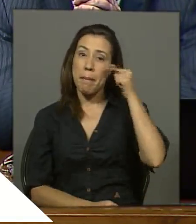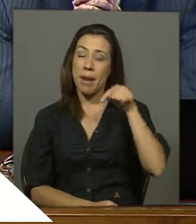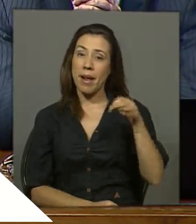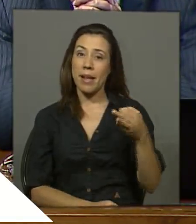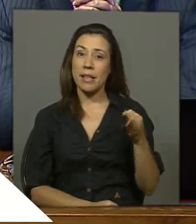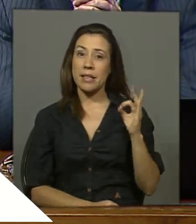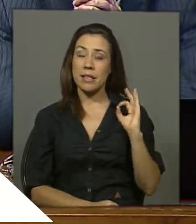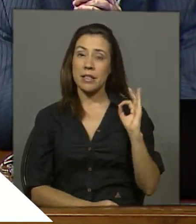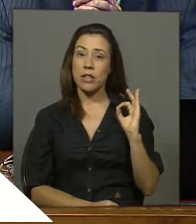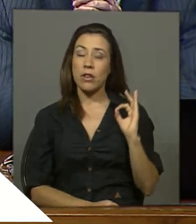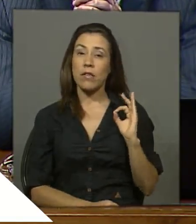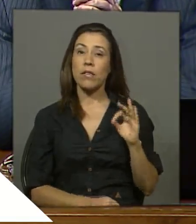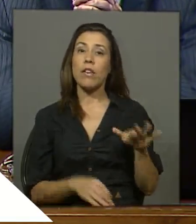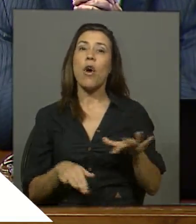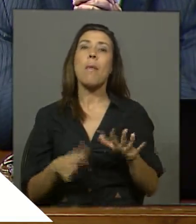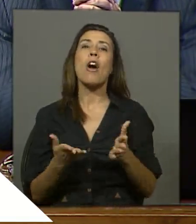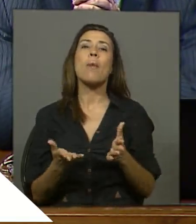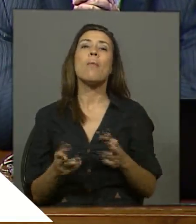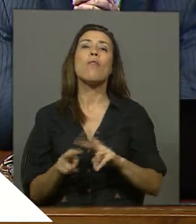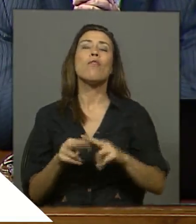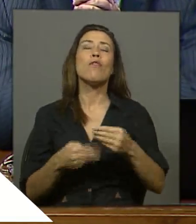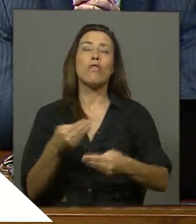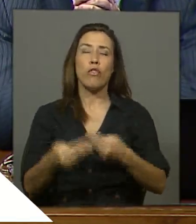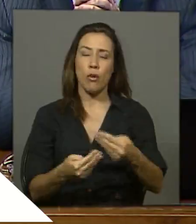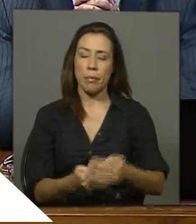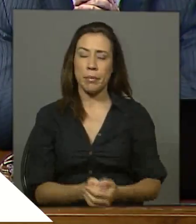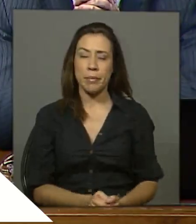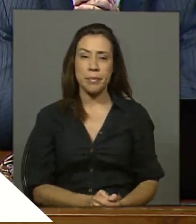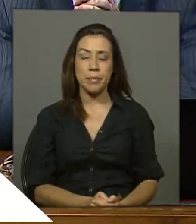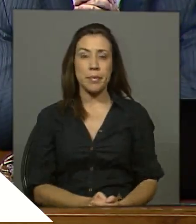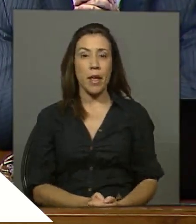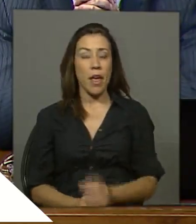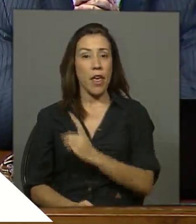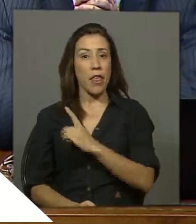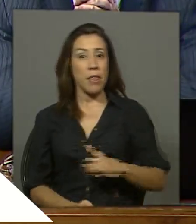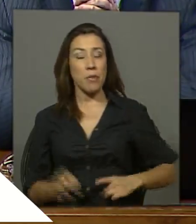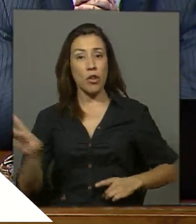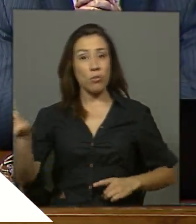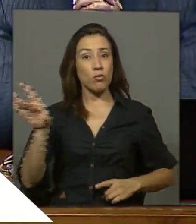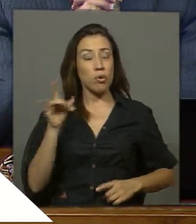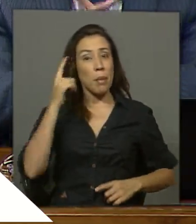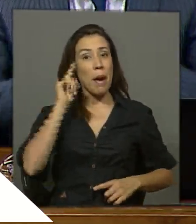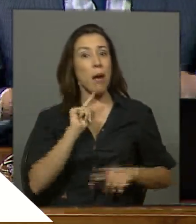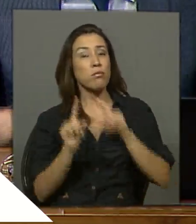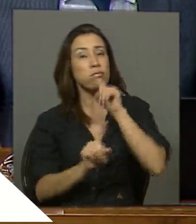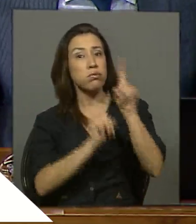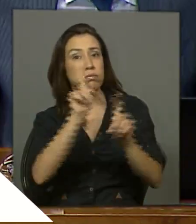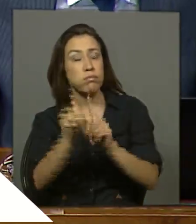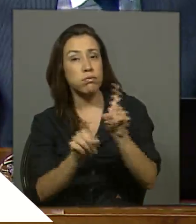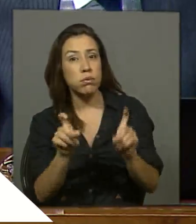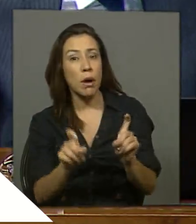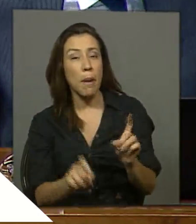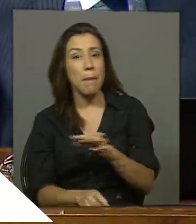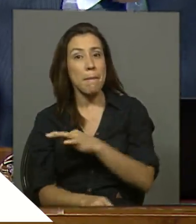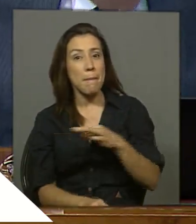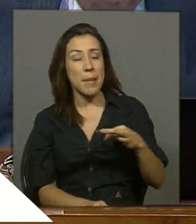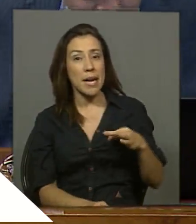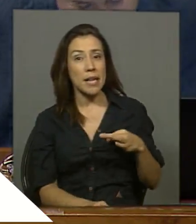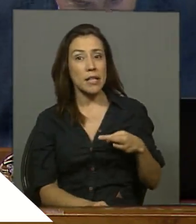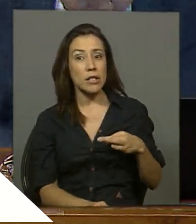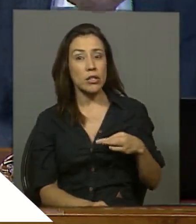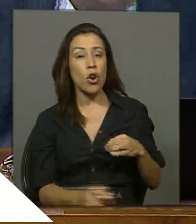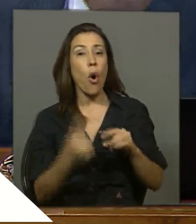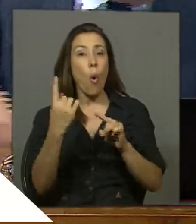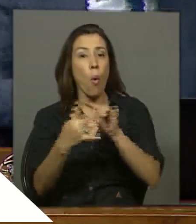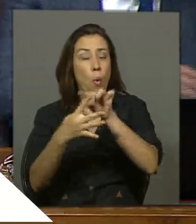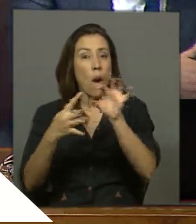sesión se utilizará el siguiente procedimiento el diputado designado para interrogar al ministro formulará las preguntas de una en